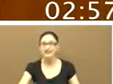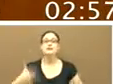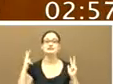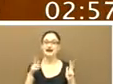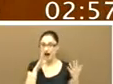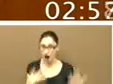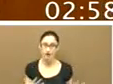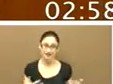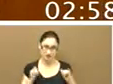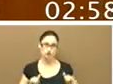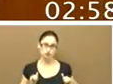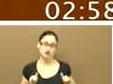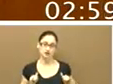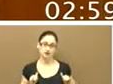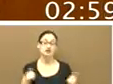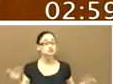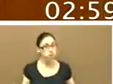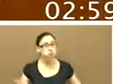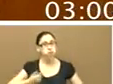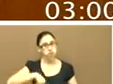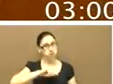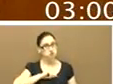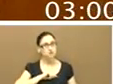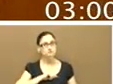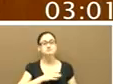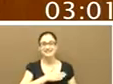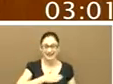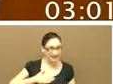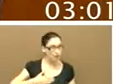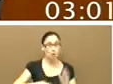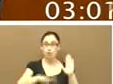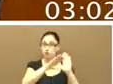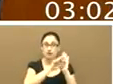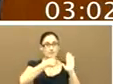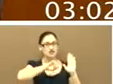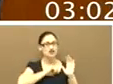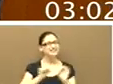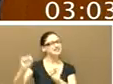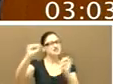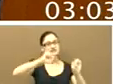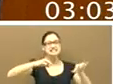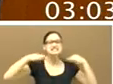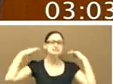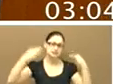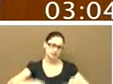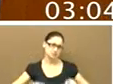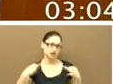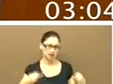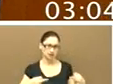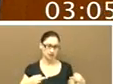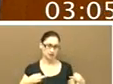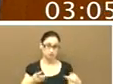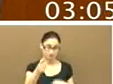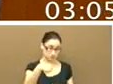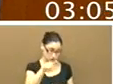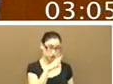tanto, nunca nos encontrarán en el bando que no vaya a defender la Constitución española. Y entenderán todos sus señorías que quienes